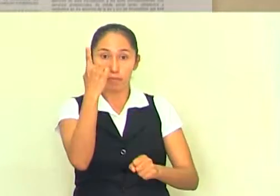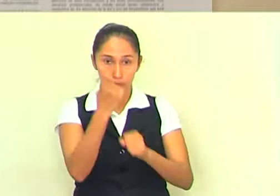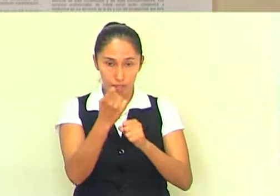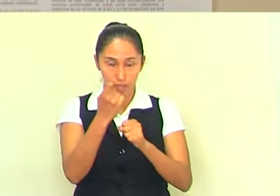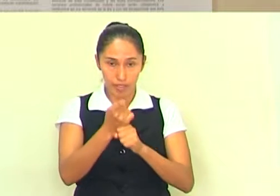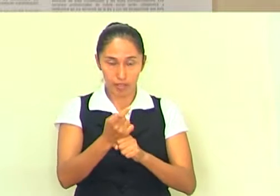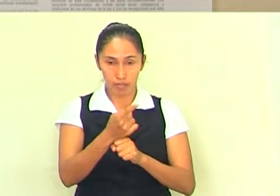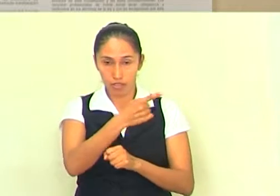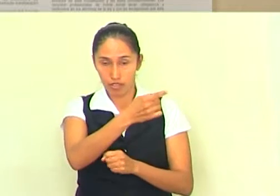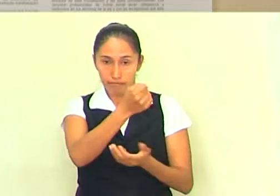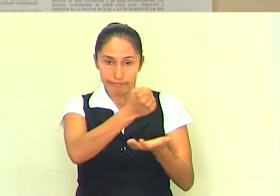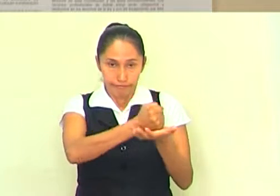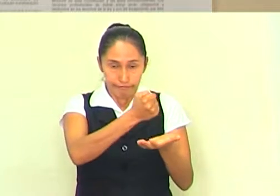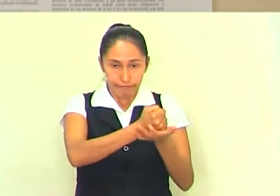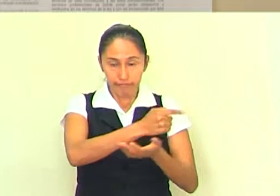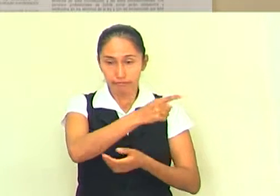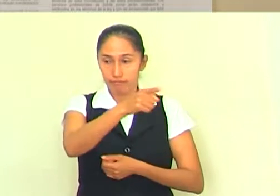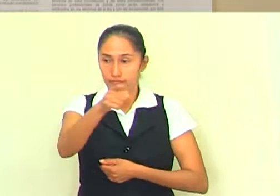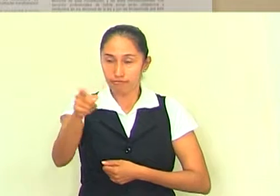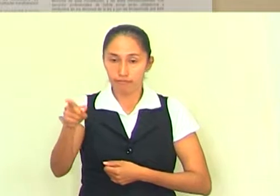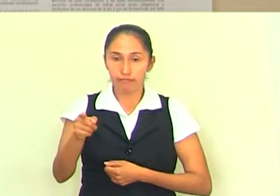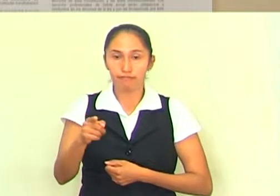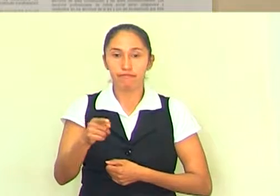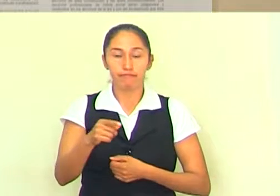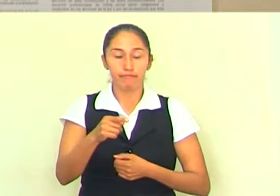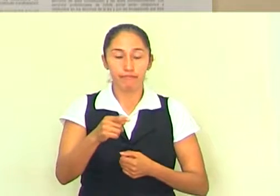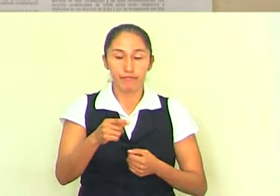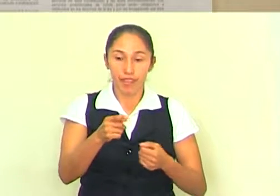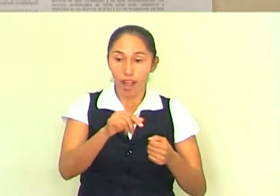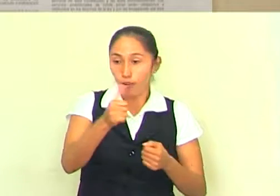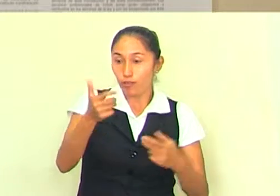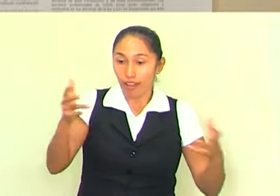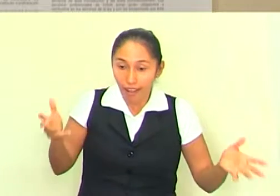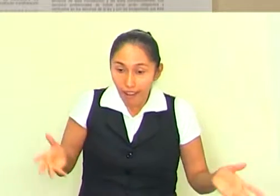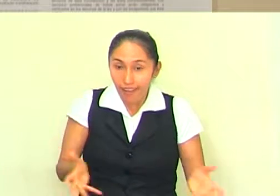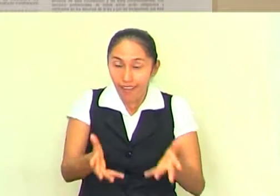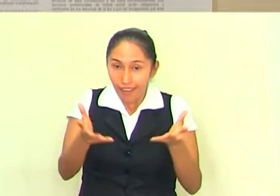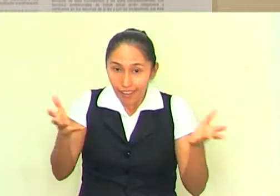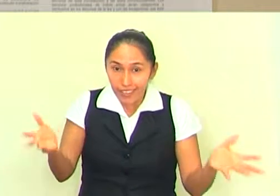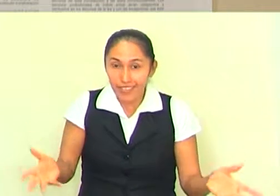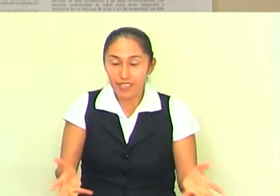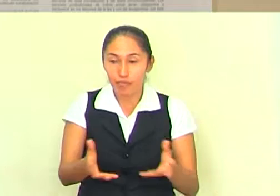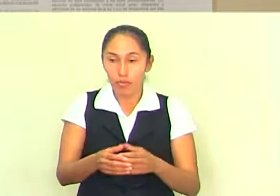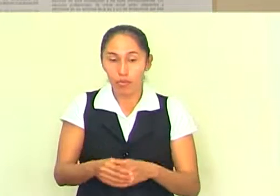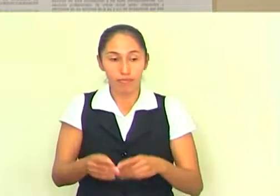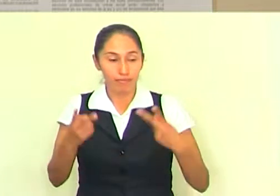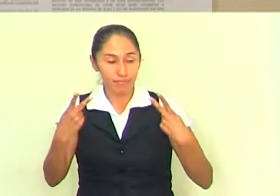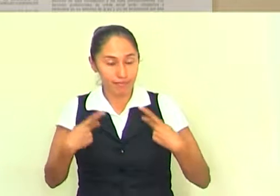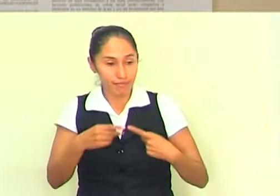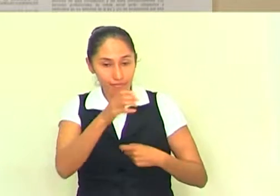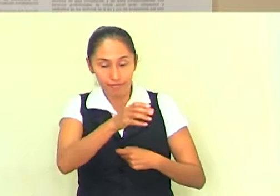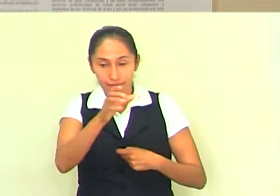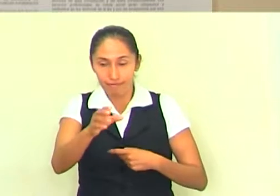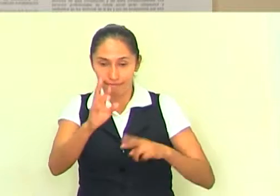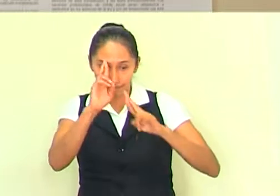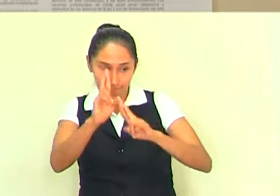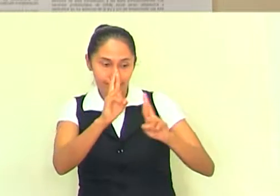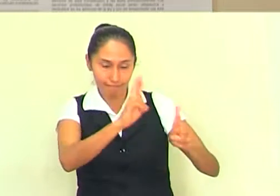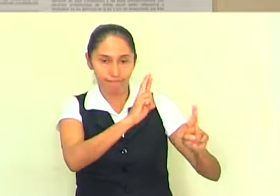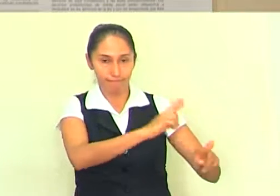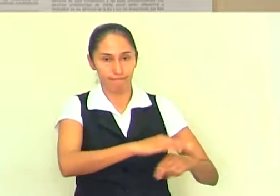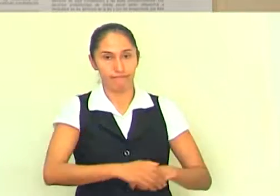a promover, ténganlo en cuenta como un concepto importantísimo, las autoridades